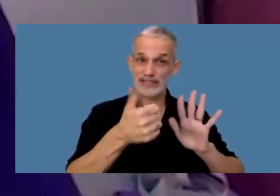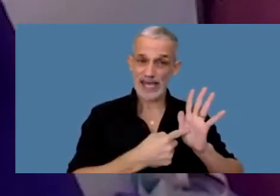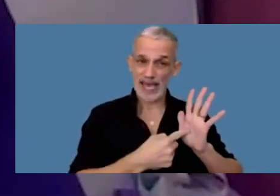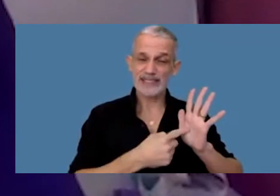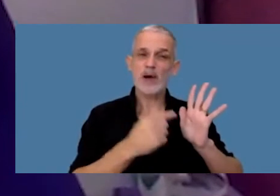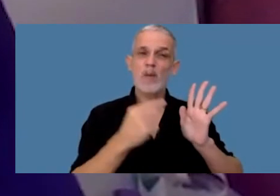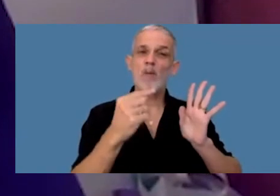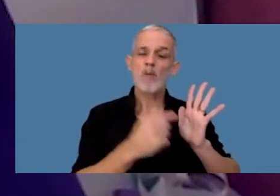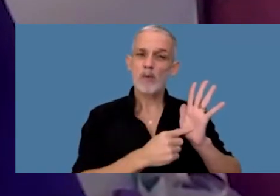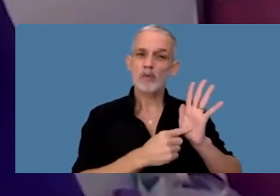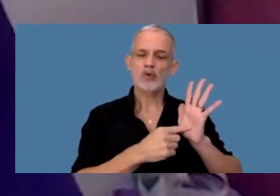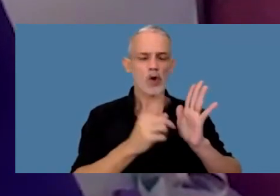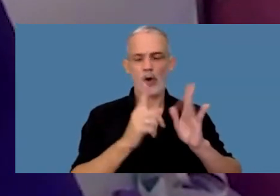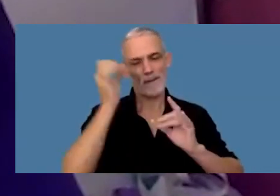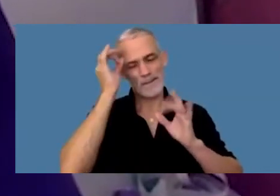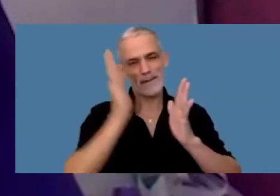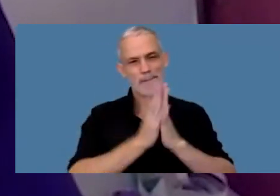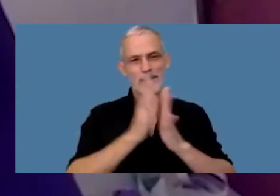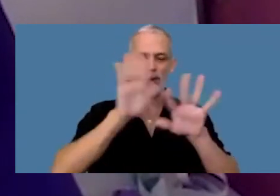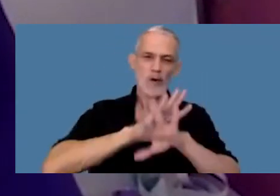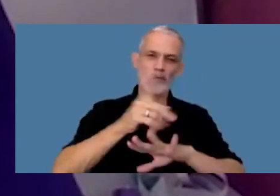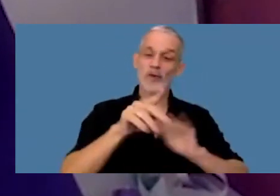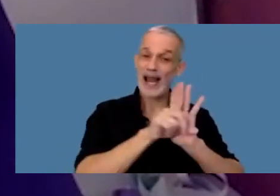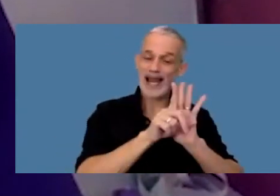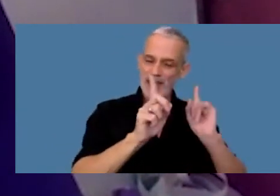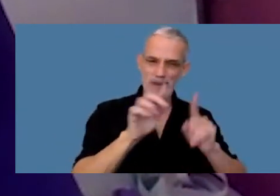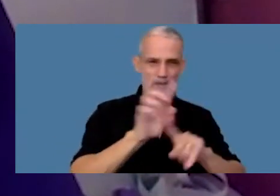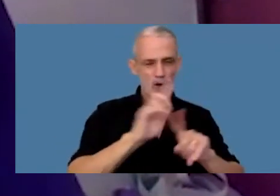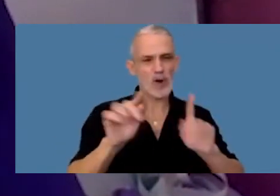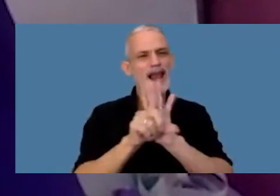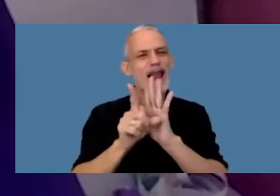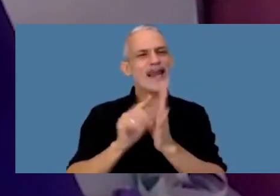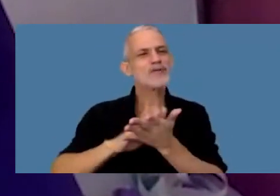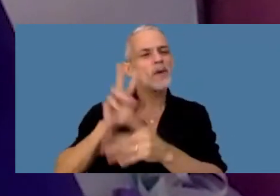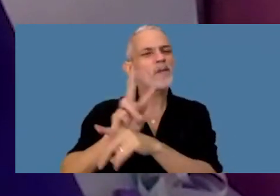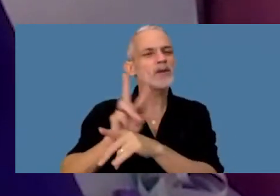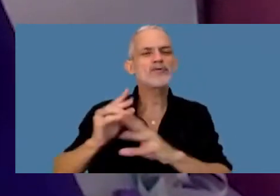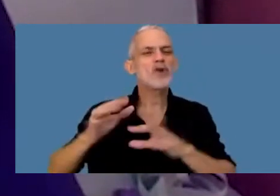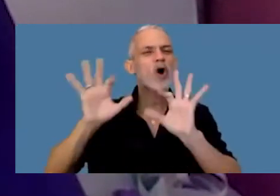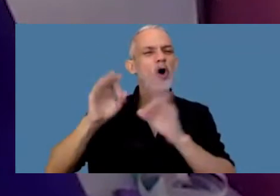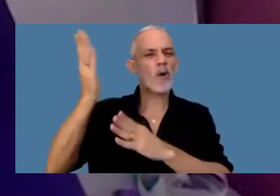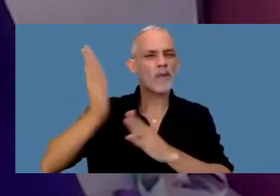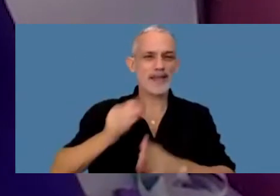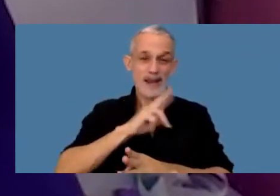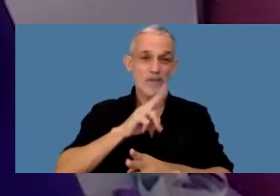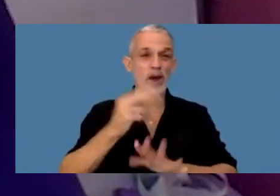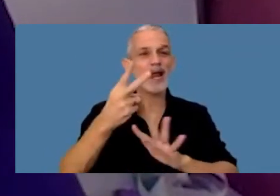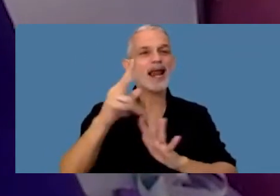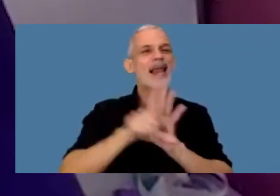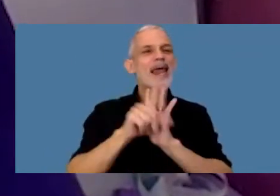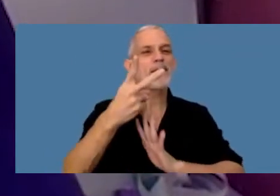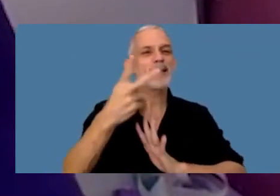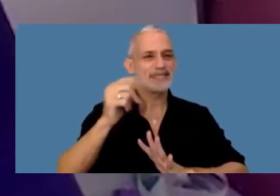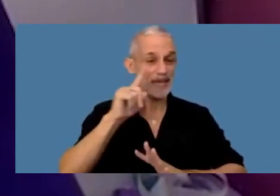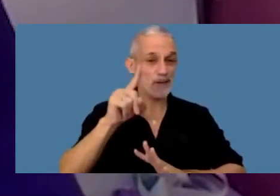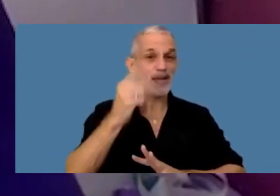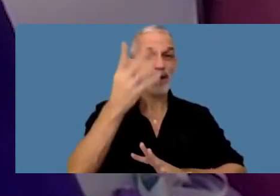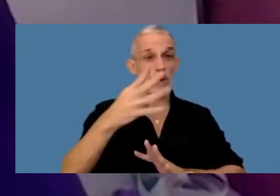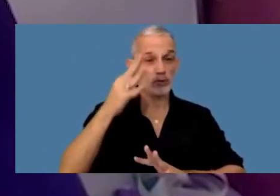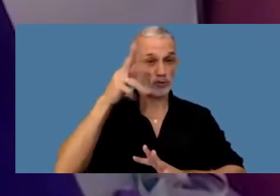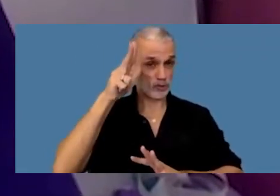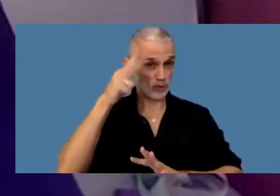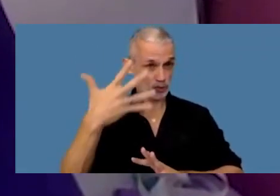Como dije anteriormente, el contacto entre la mamá y el bebé es necesario para los dos.